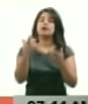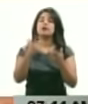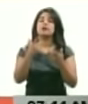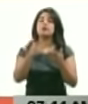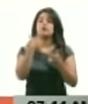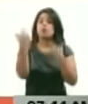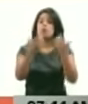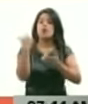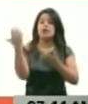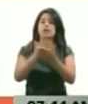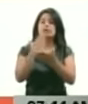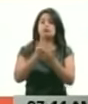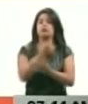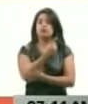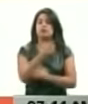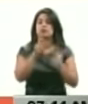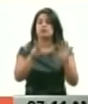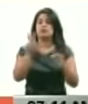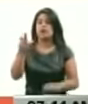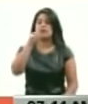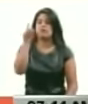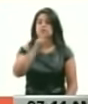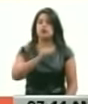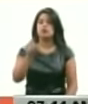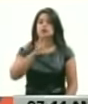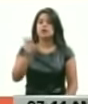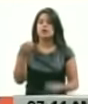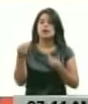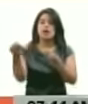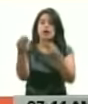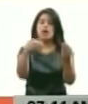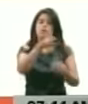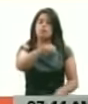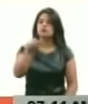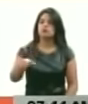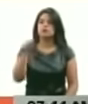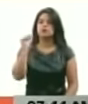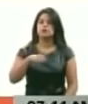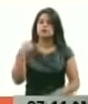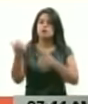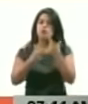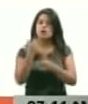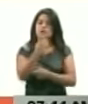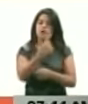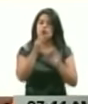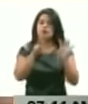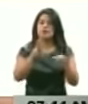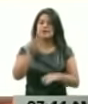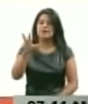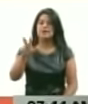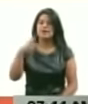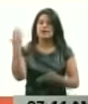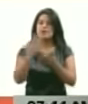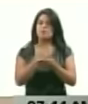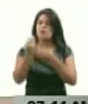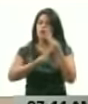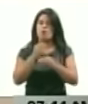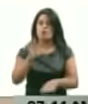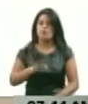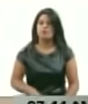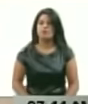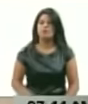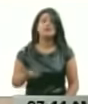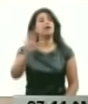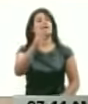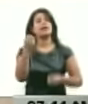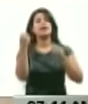son 183 años, van a ustedes a regalar, que la gente los busque, 183 libros, lectores, ¿cómo hacer esta mecánica? No lo vamos